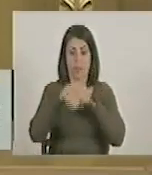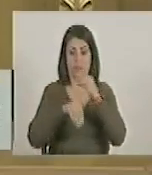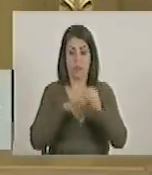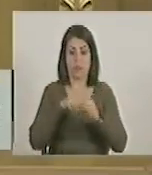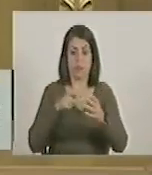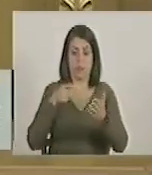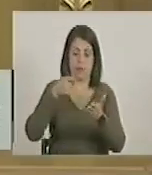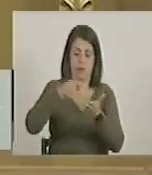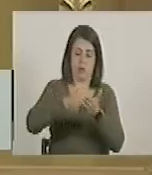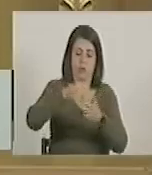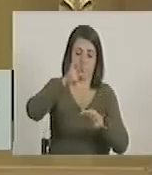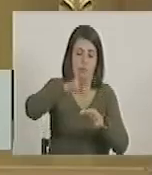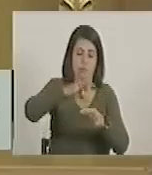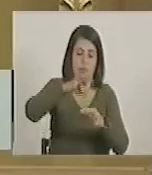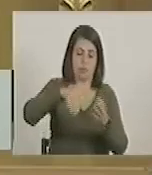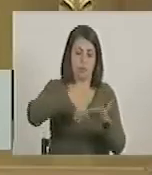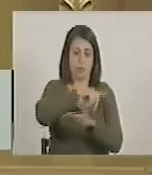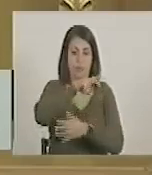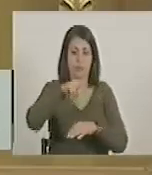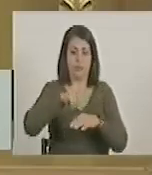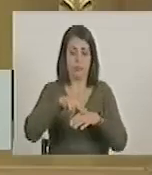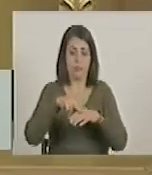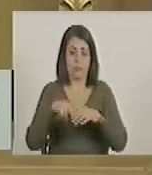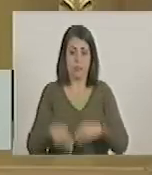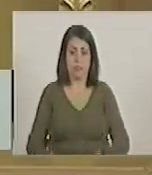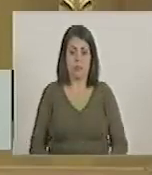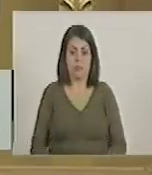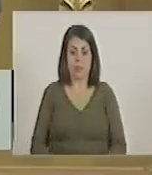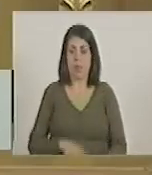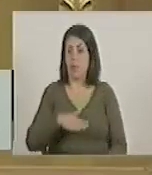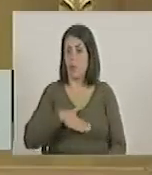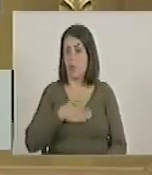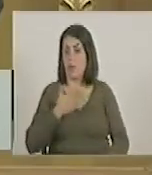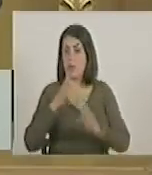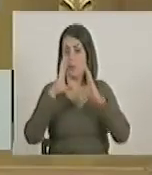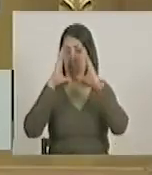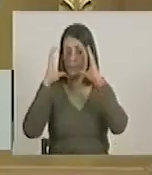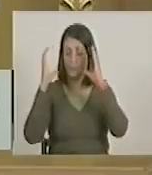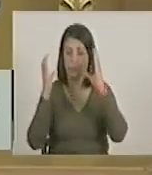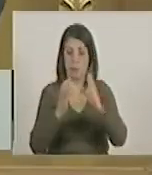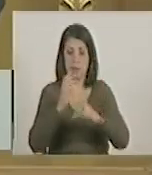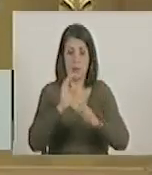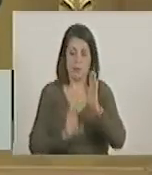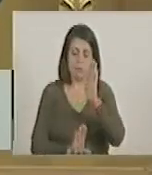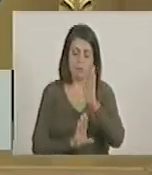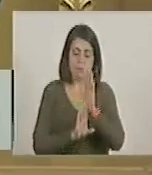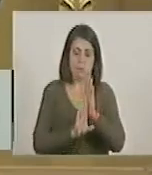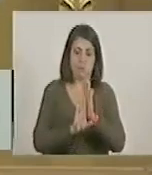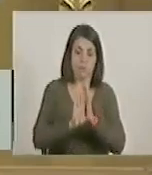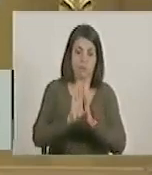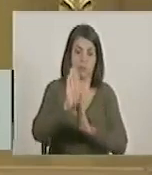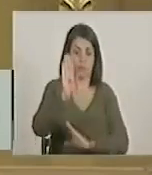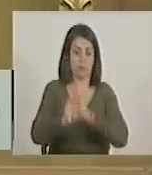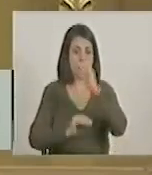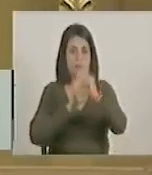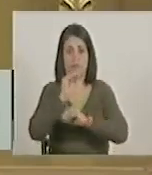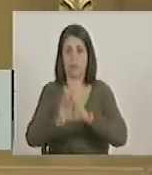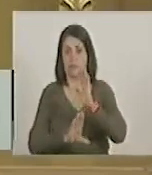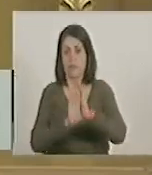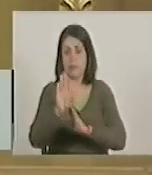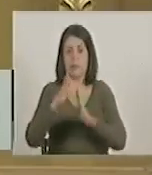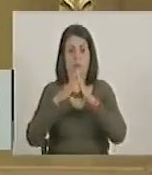fondo nacional que pueda ir abordando de manera progresiva, en la medida que se vaya